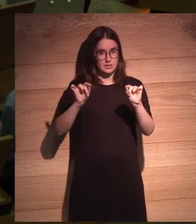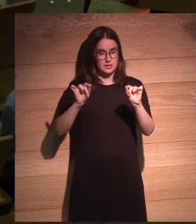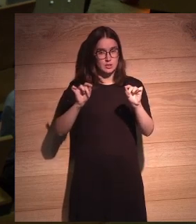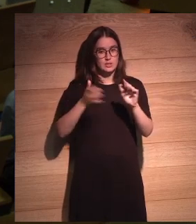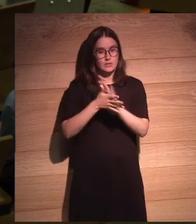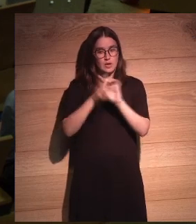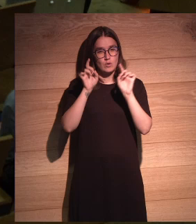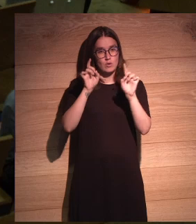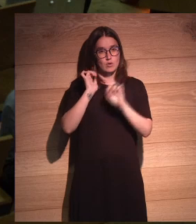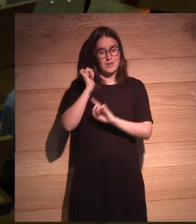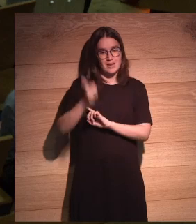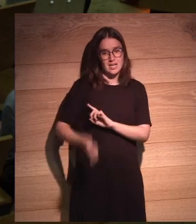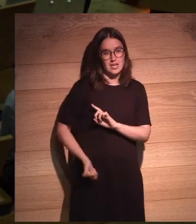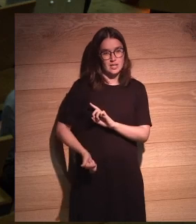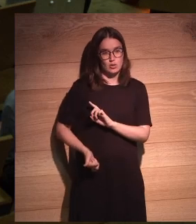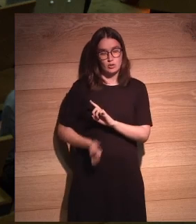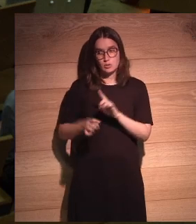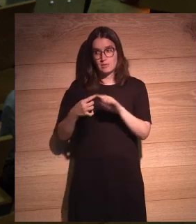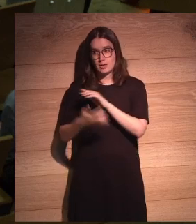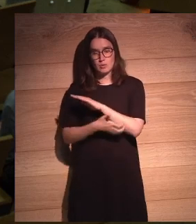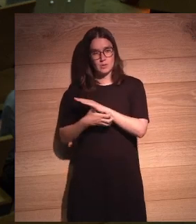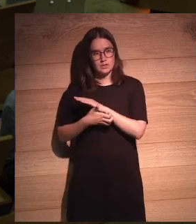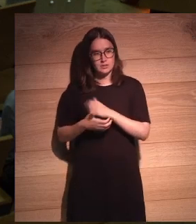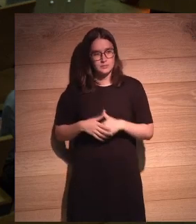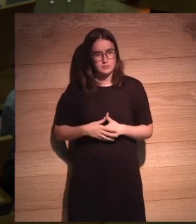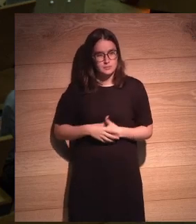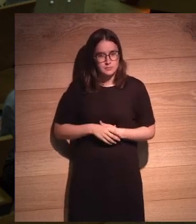educación para ricos y una educación para pobres.